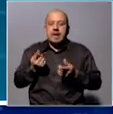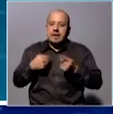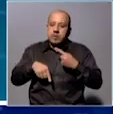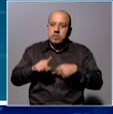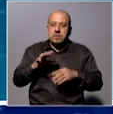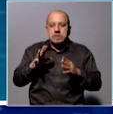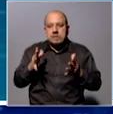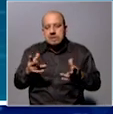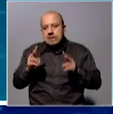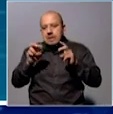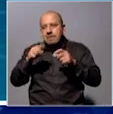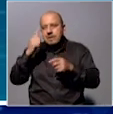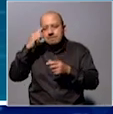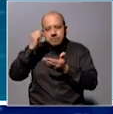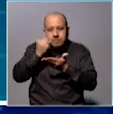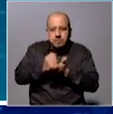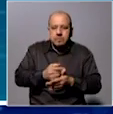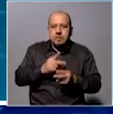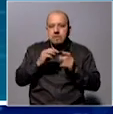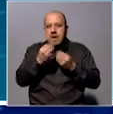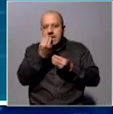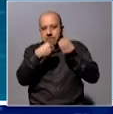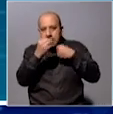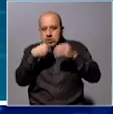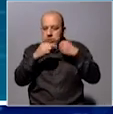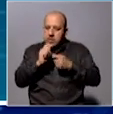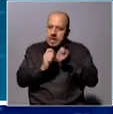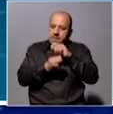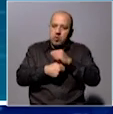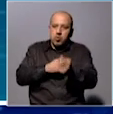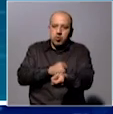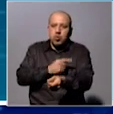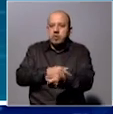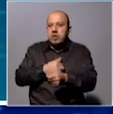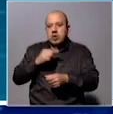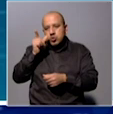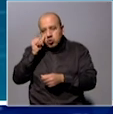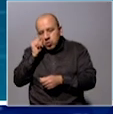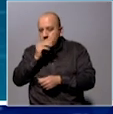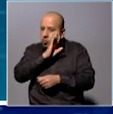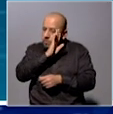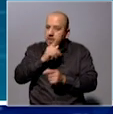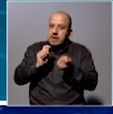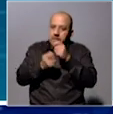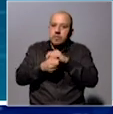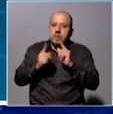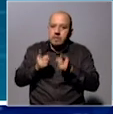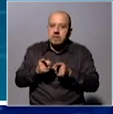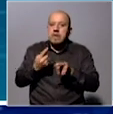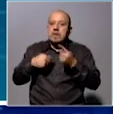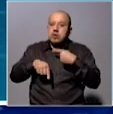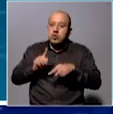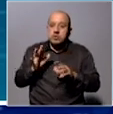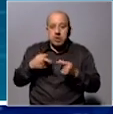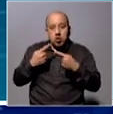obviamente trastornos, como puede ser trastornos alimentarios, como puede ser trastornos del sueño, y bueno, cosas